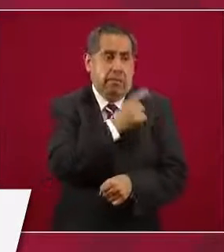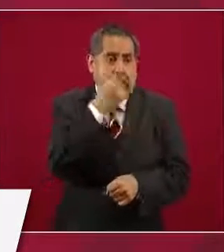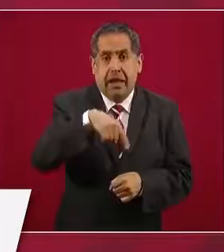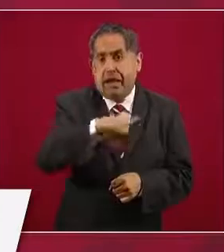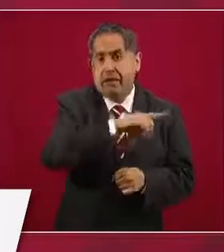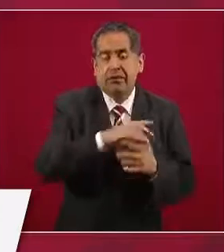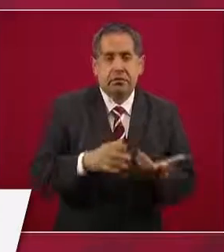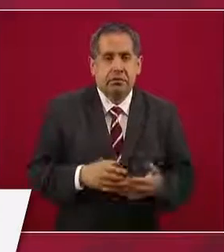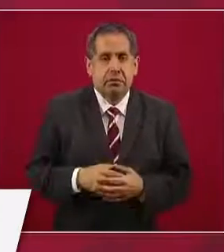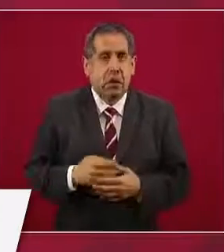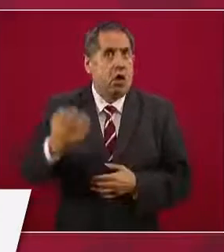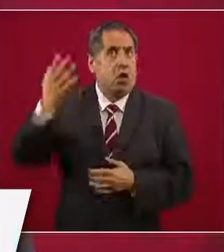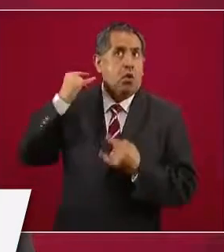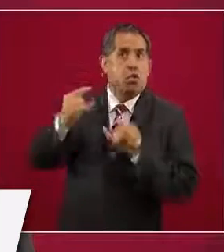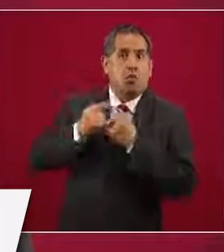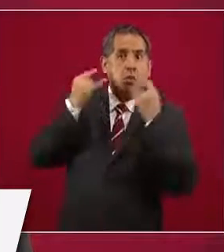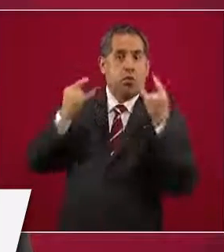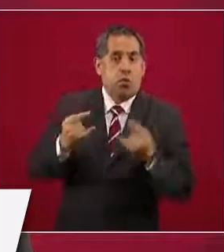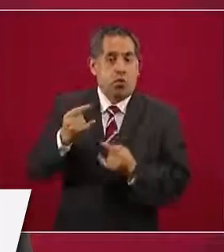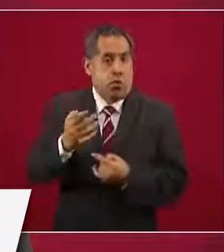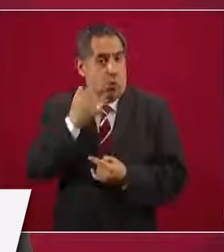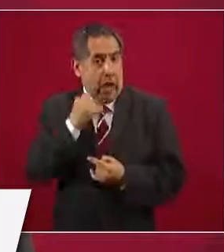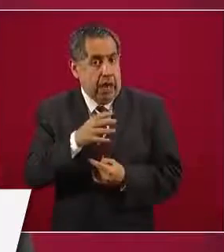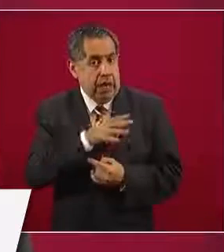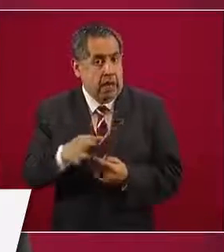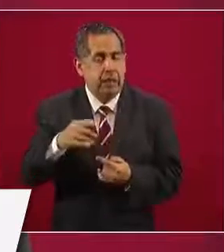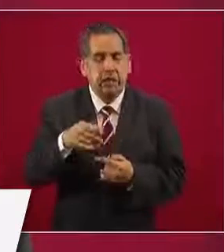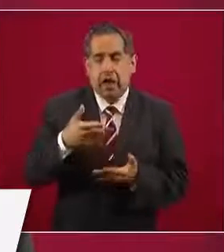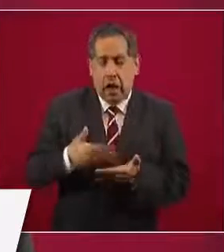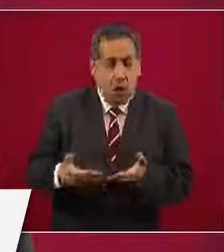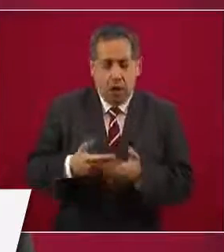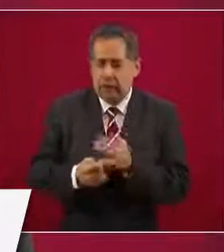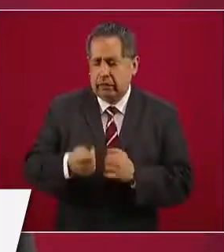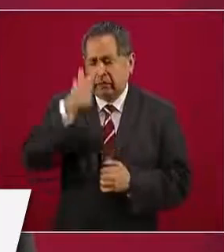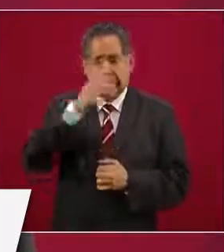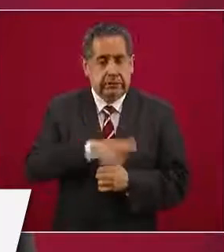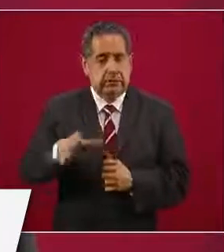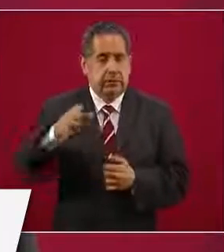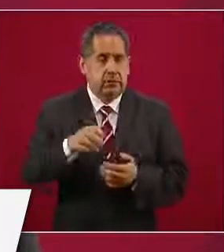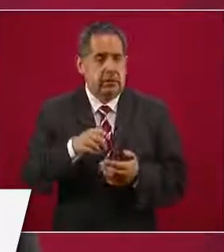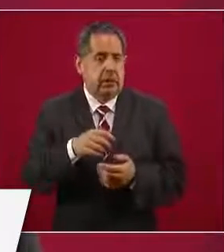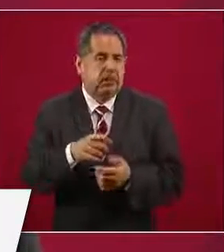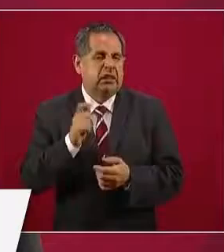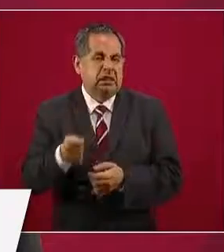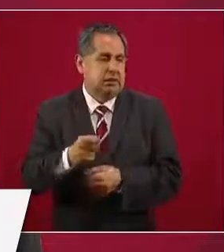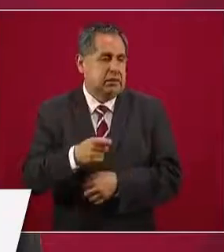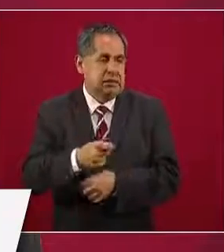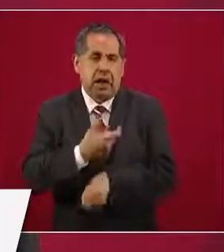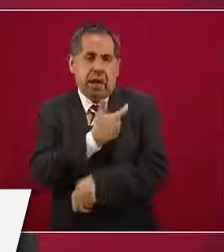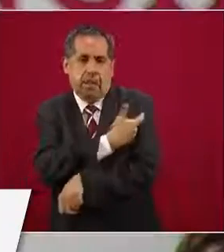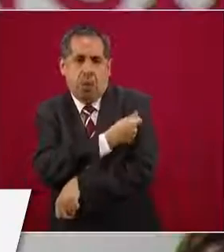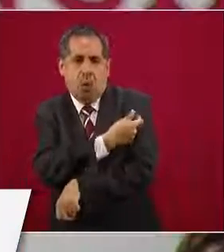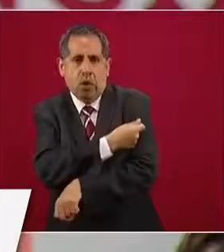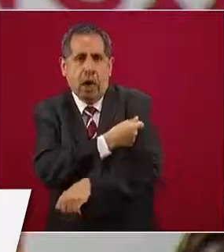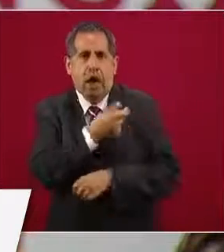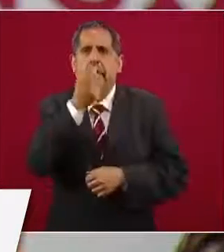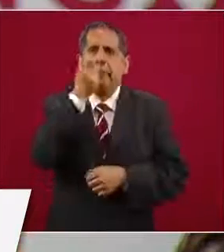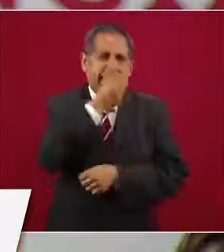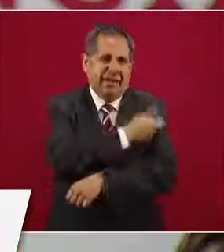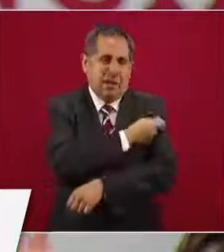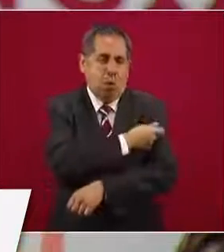y del desarrollo de productos terapéuticos y de prevención como son las vacunas se han buscado mecanismos